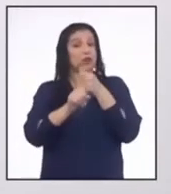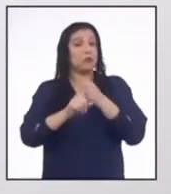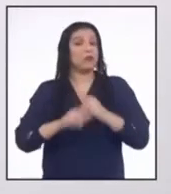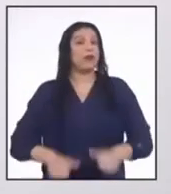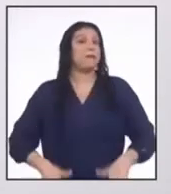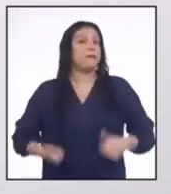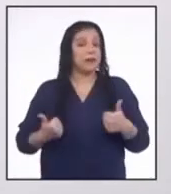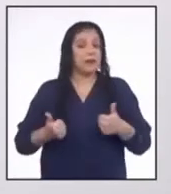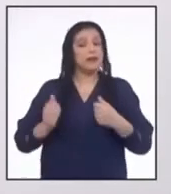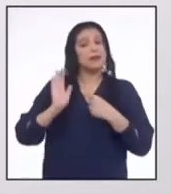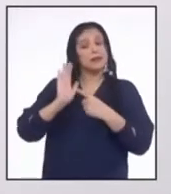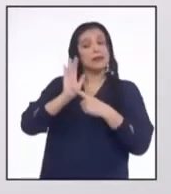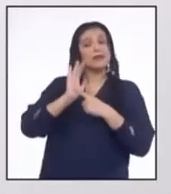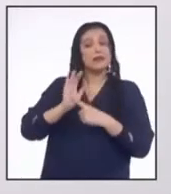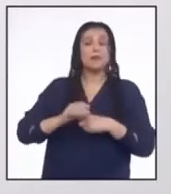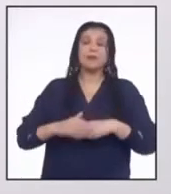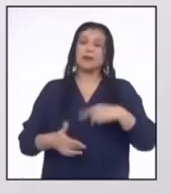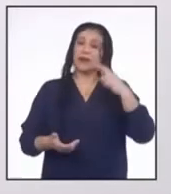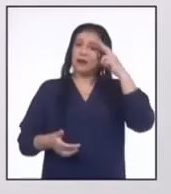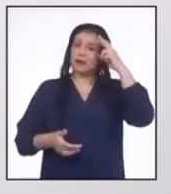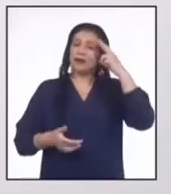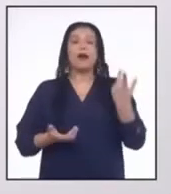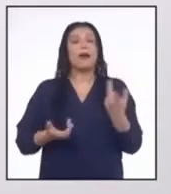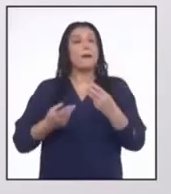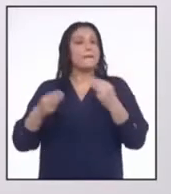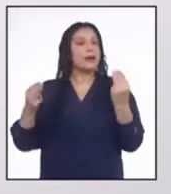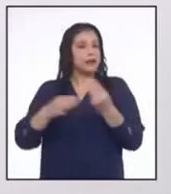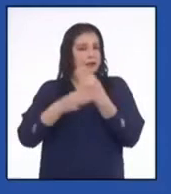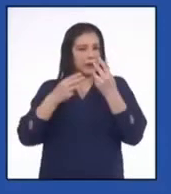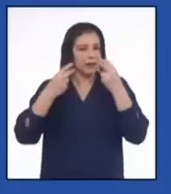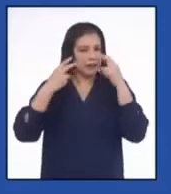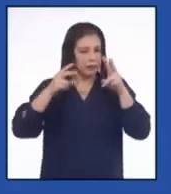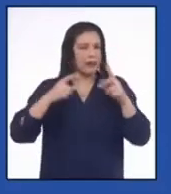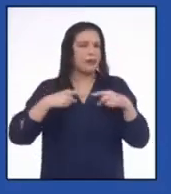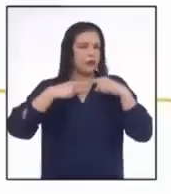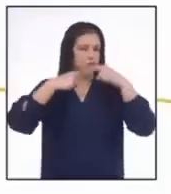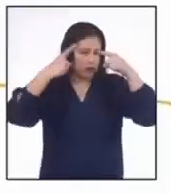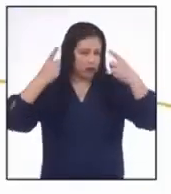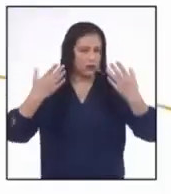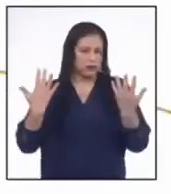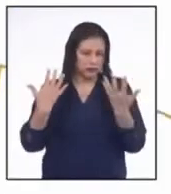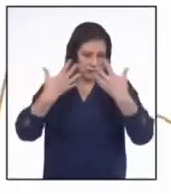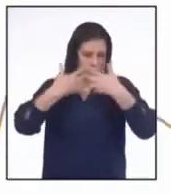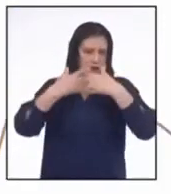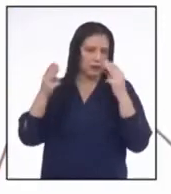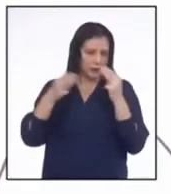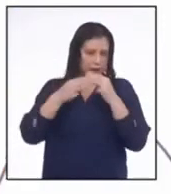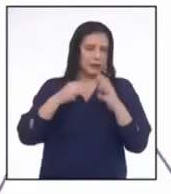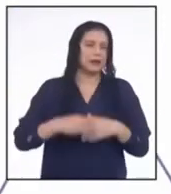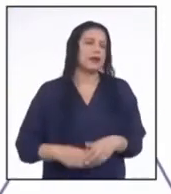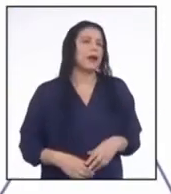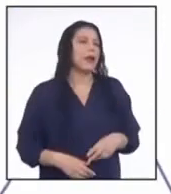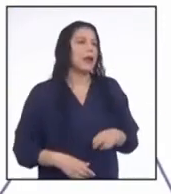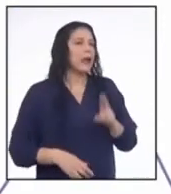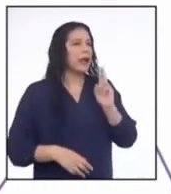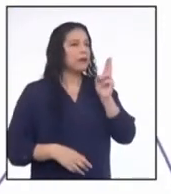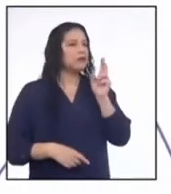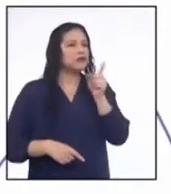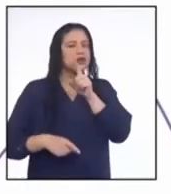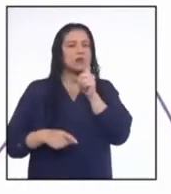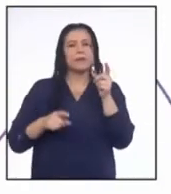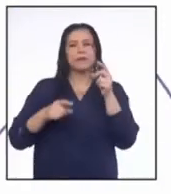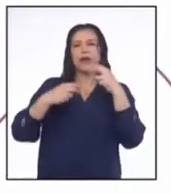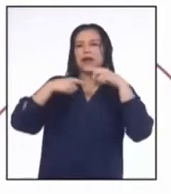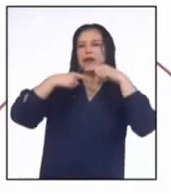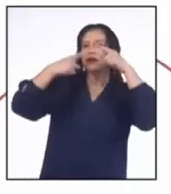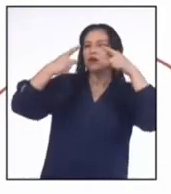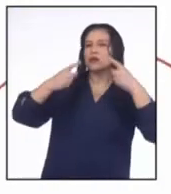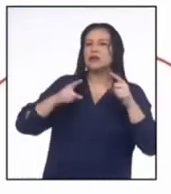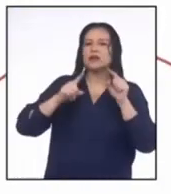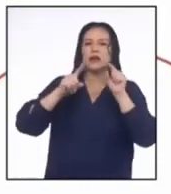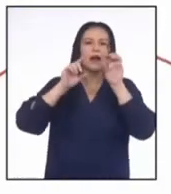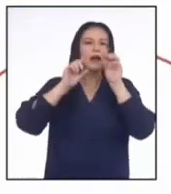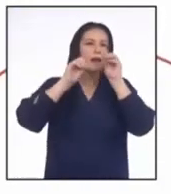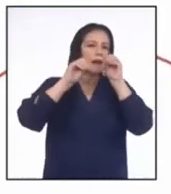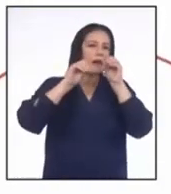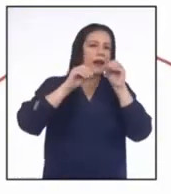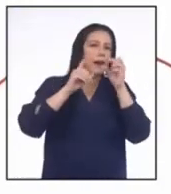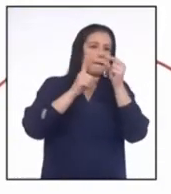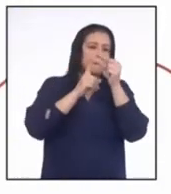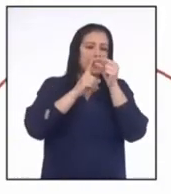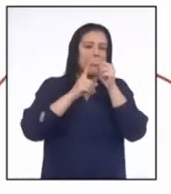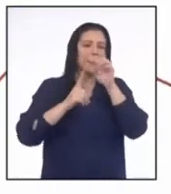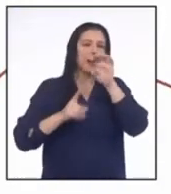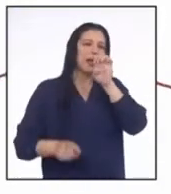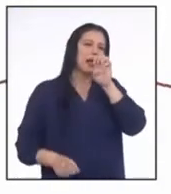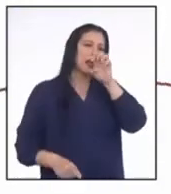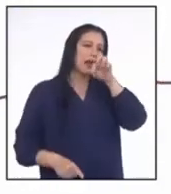nociones matemáticas. Veamos una noticia relacionada. Profesora, en la noticia también aparece el término epicentro.